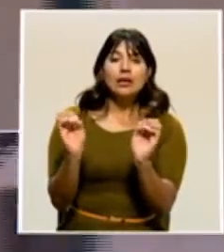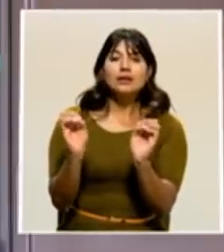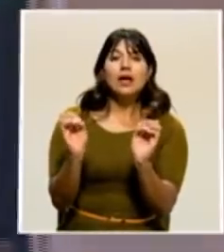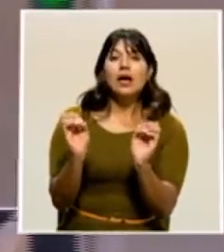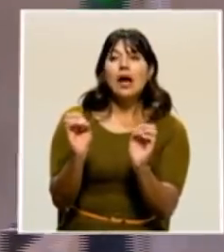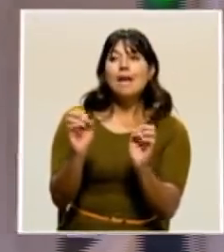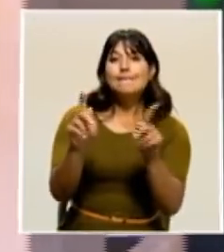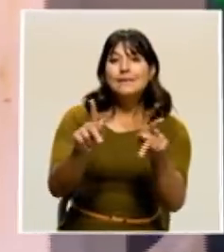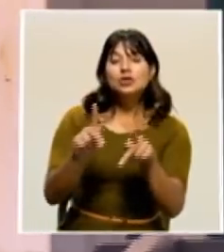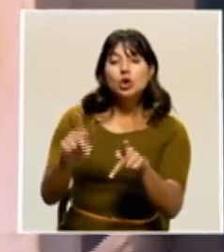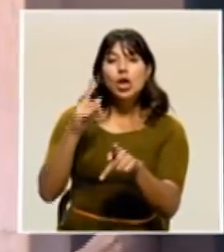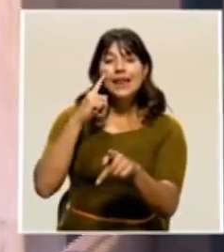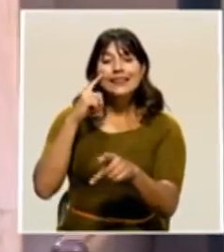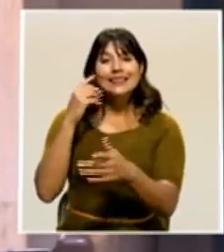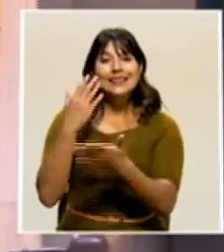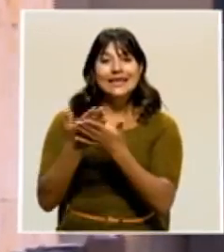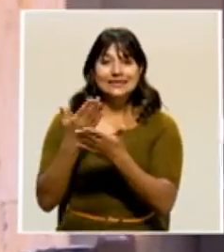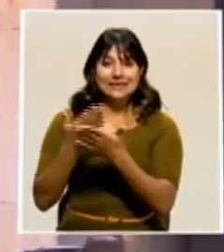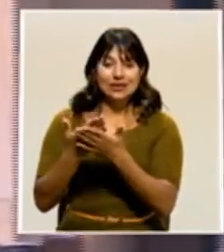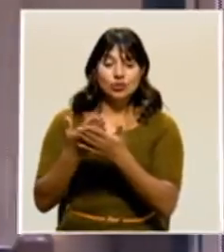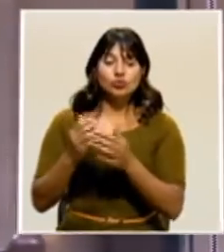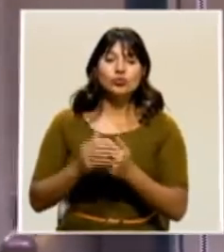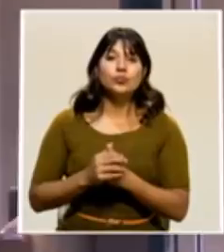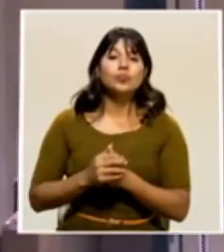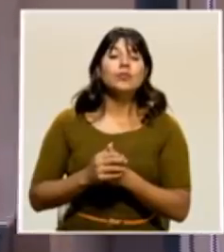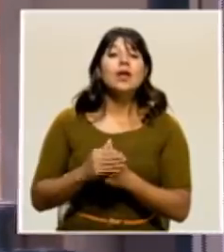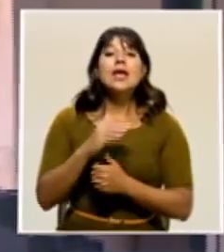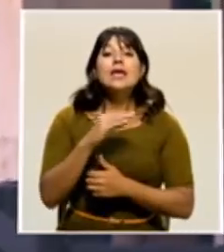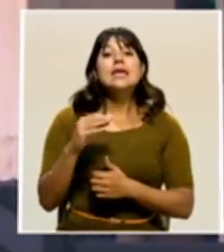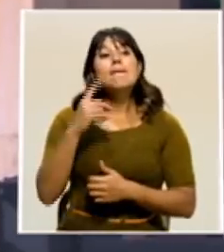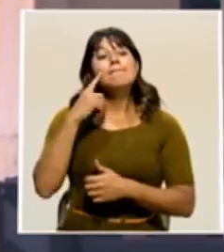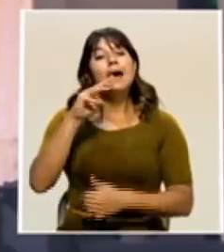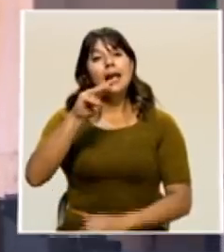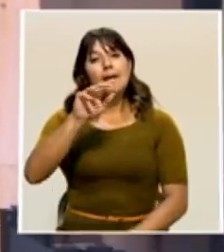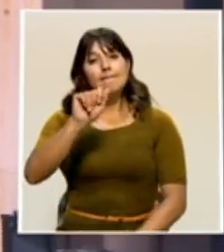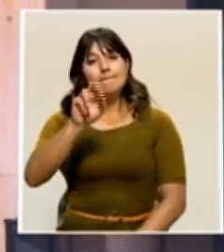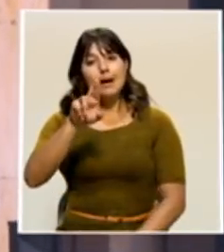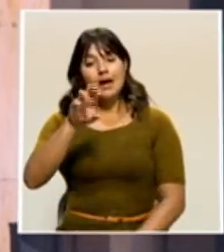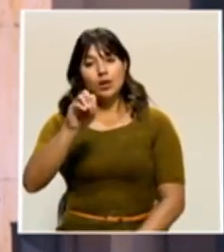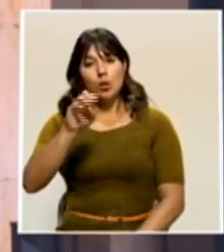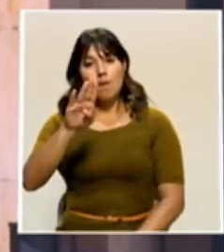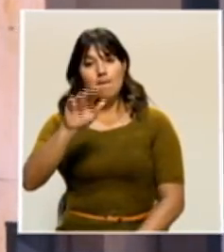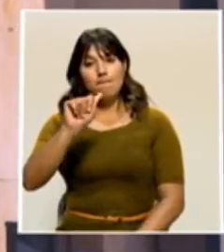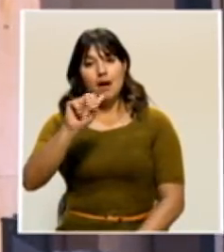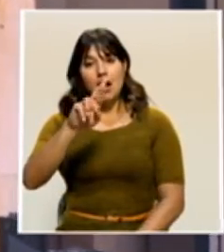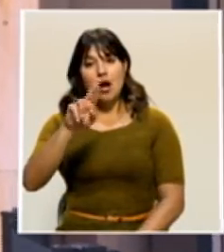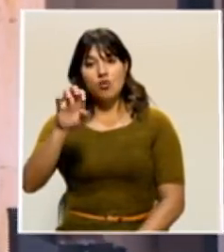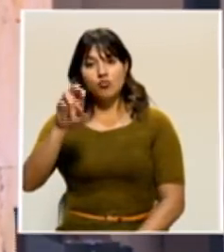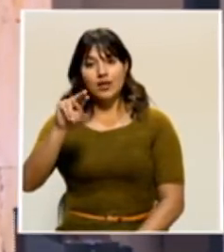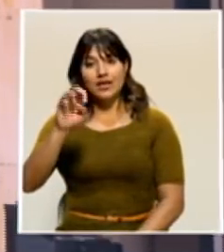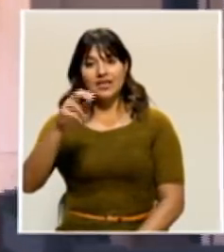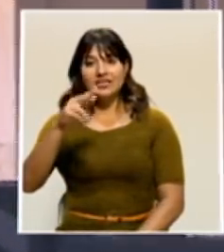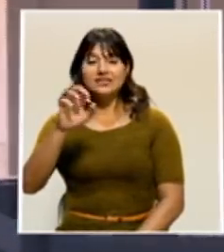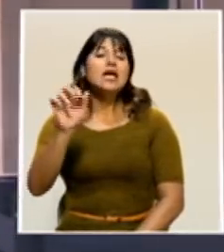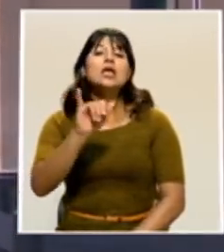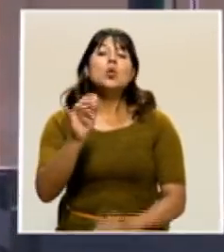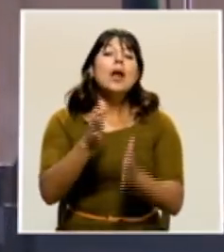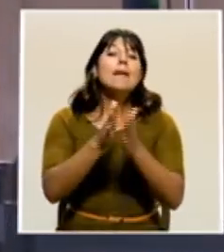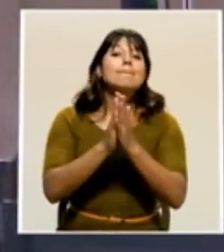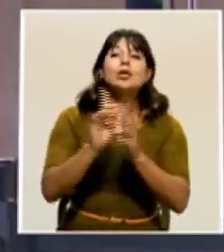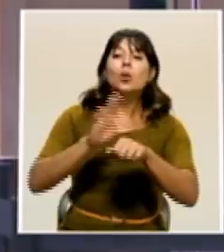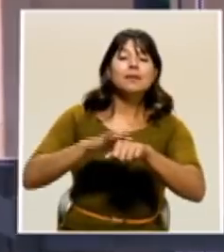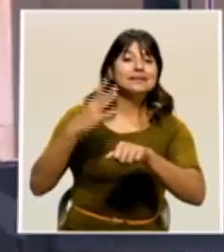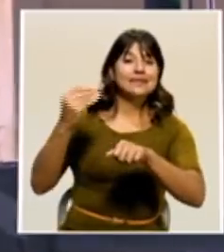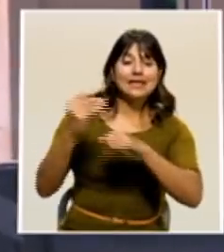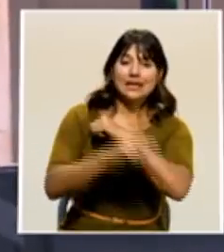a los testigos de la causa. Mientras que a Mario Barrenechea le estarían solicitando impedimento de salida del país, prohibición de comunicarse